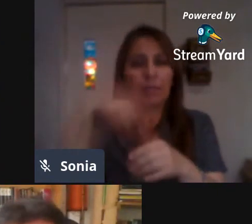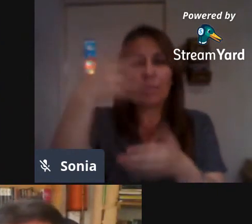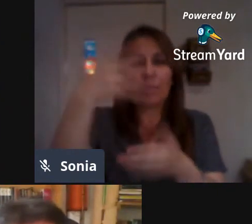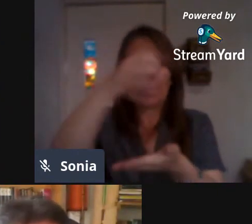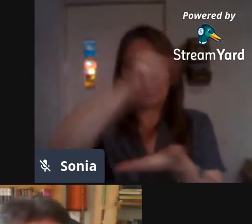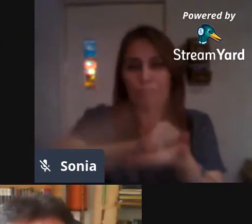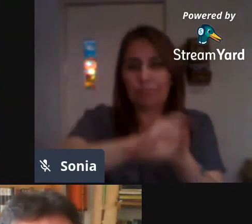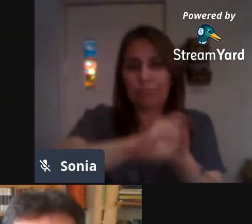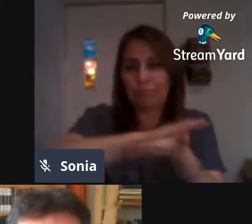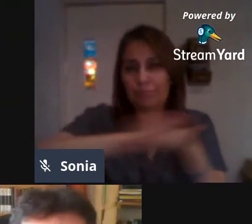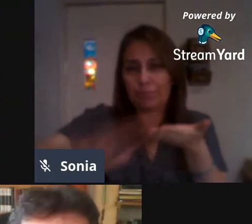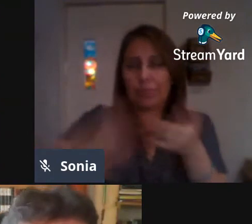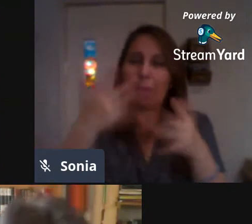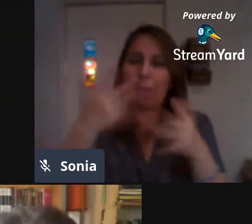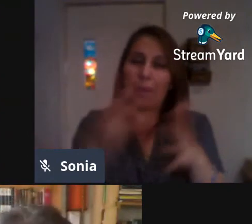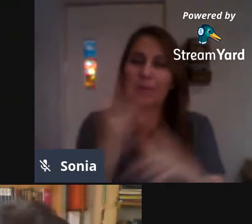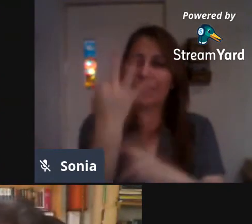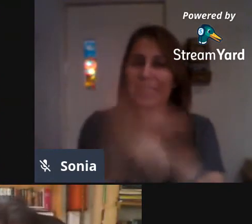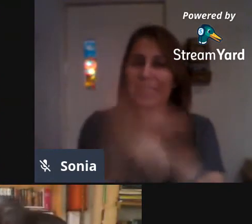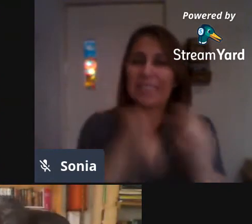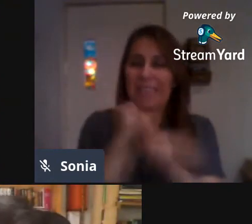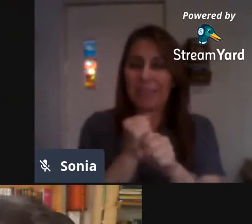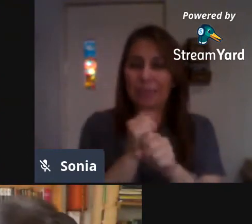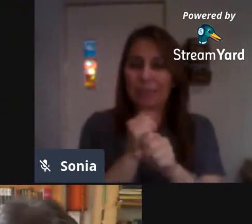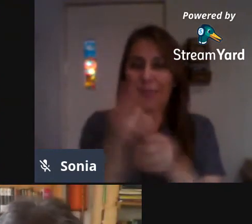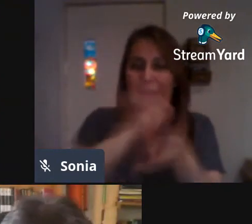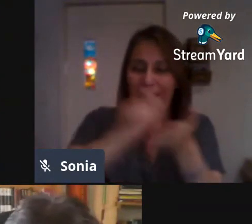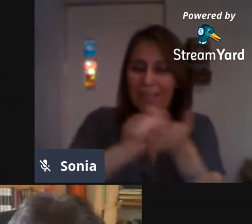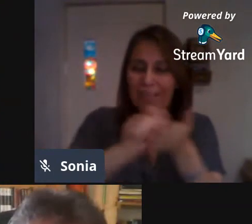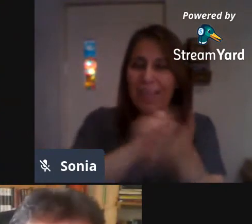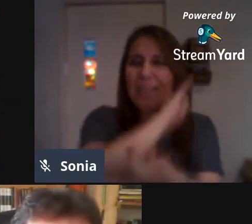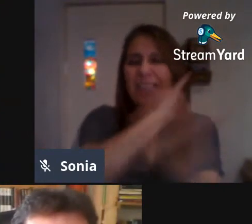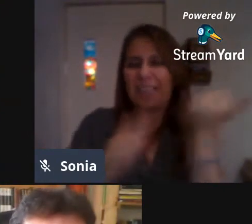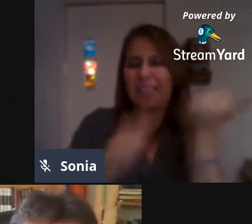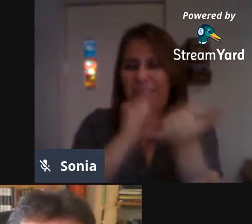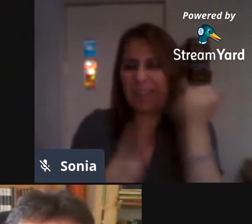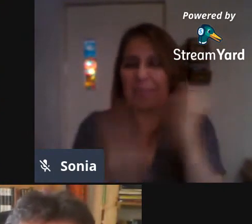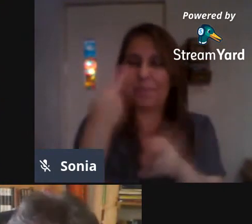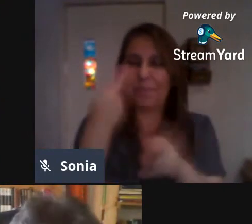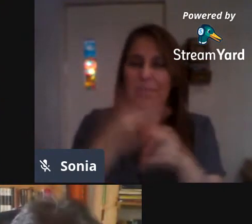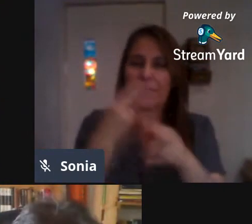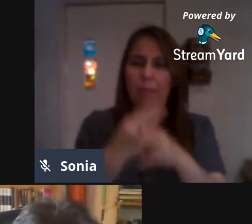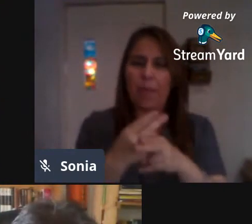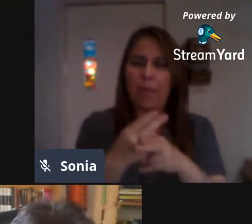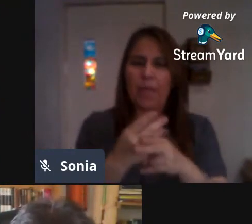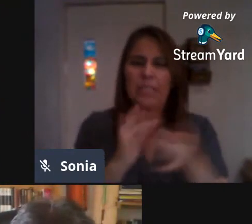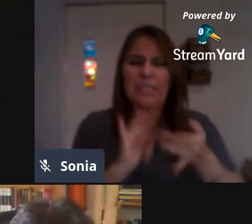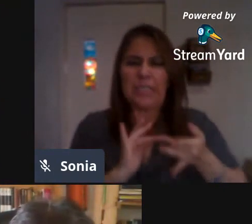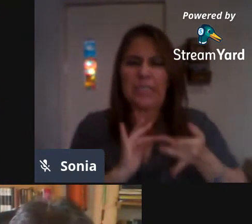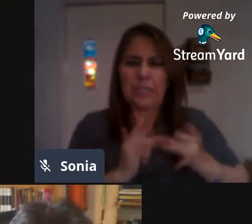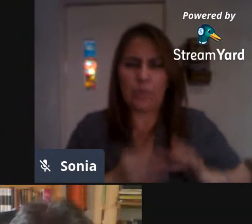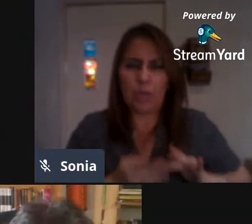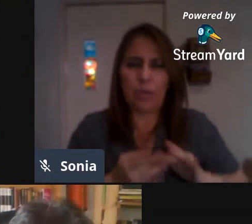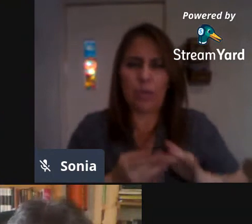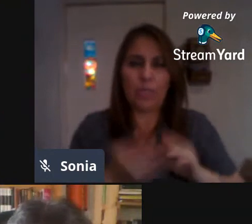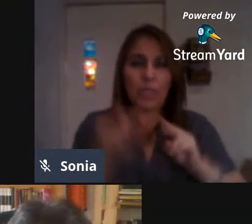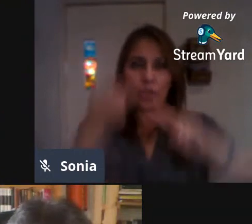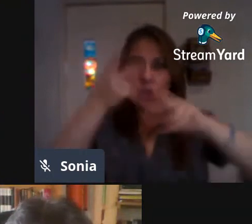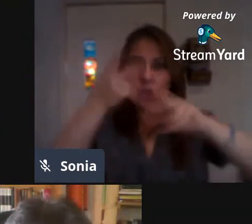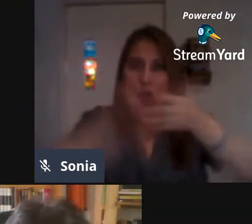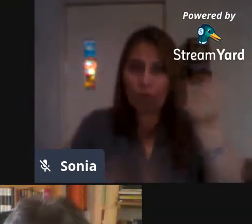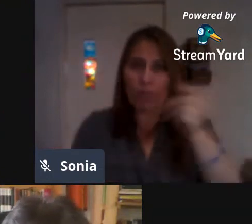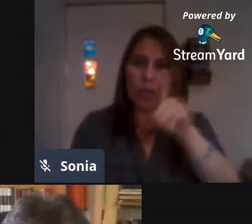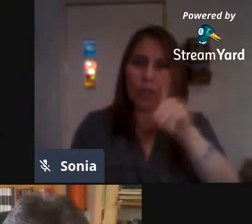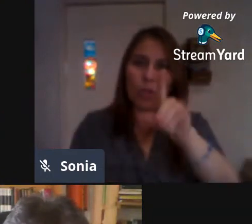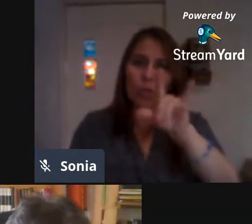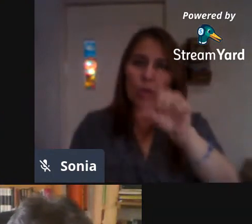para terminarlo y se llama duelo y realidad en la pandemia y dice en una de esas mesas